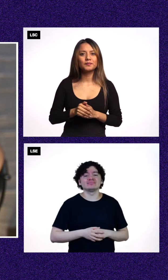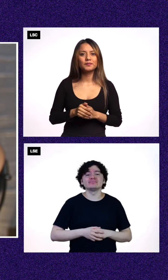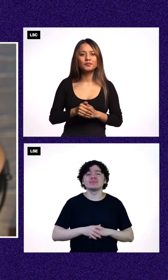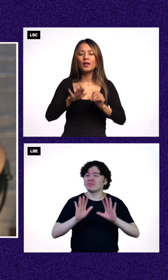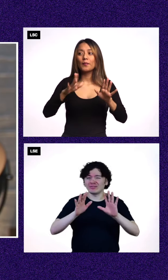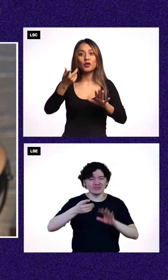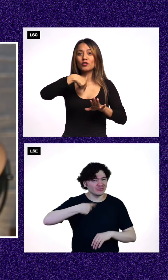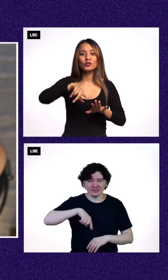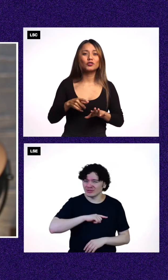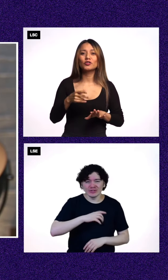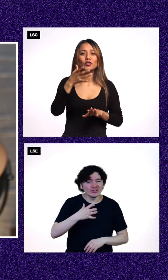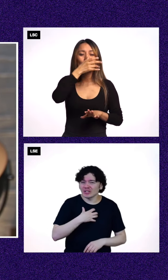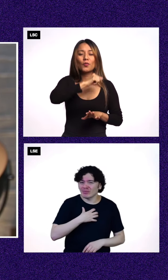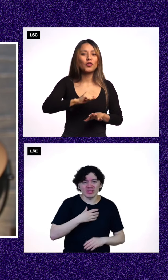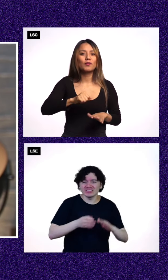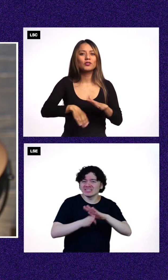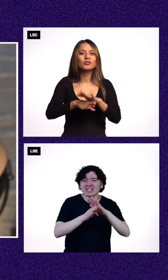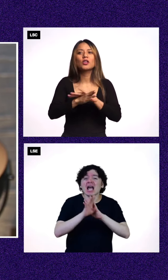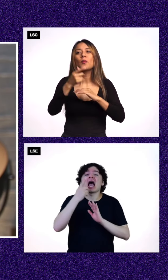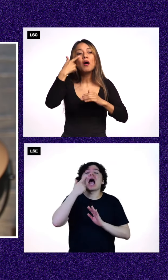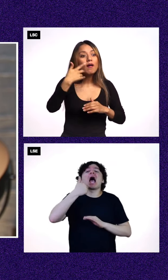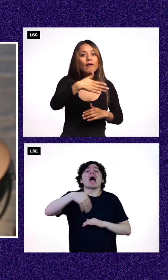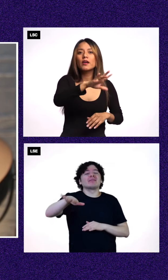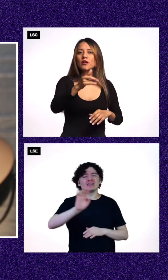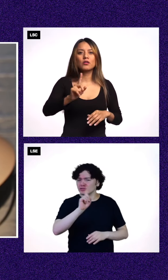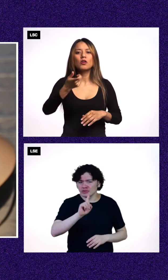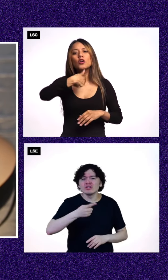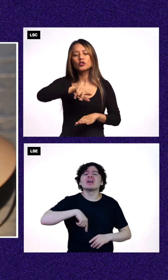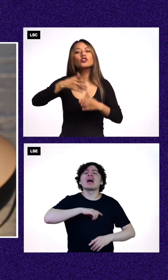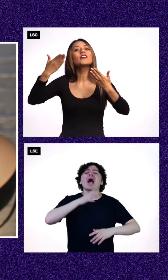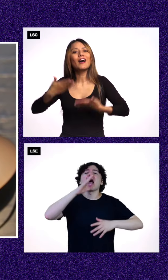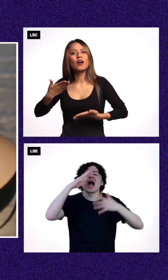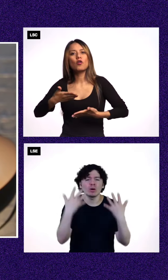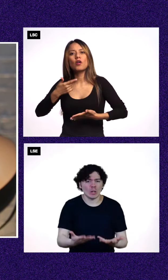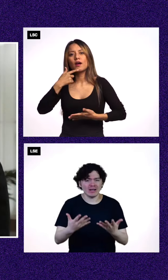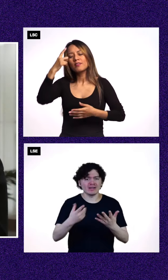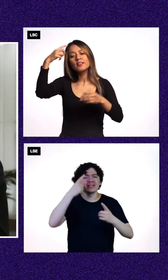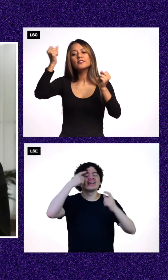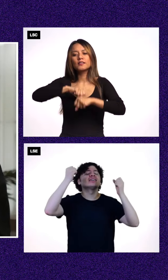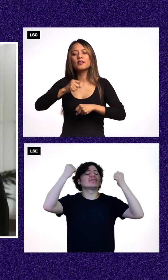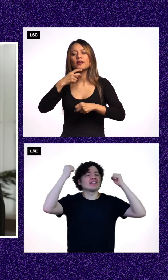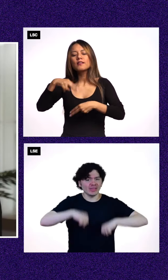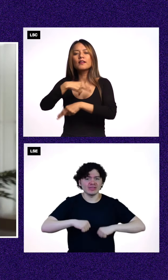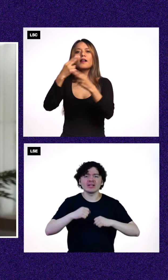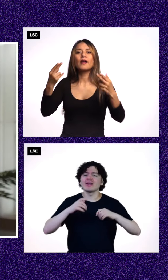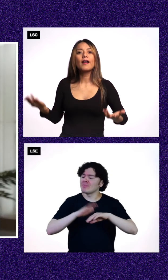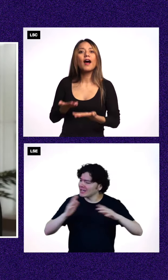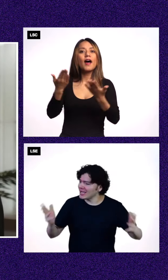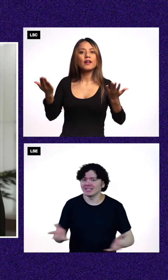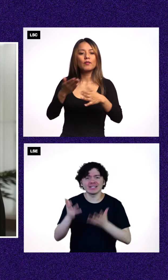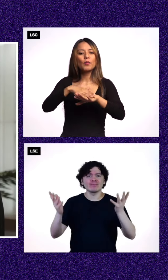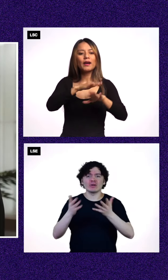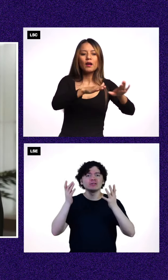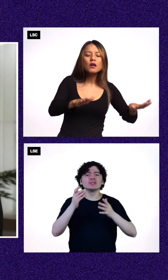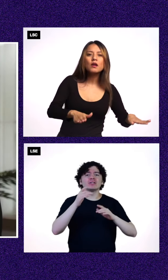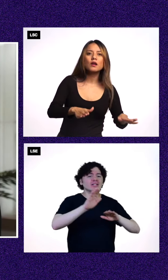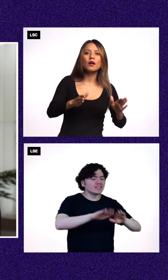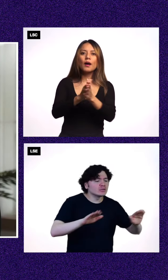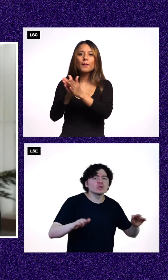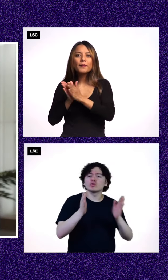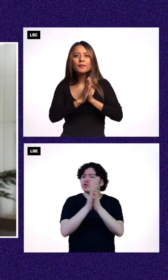consolando, afirmando. Los matrimonios prosperan con el ánimo. Los niños prosperan con el ánimo. Vuestros